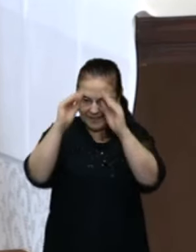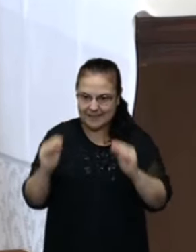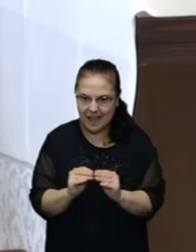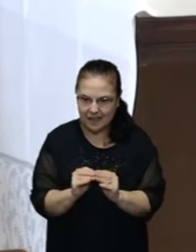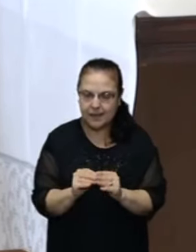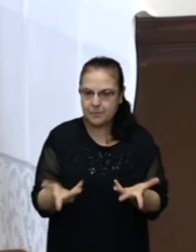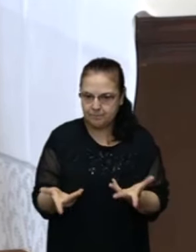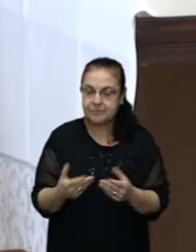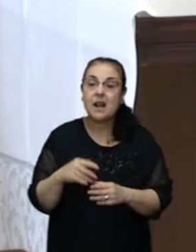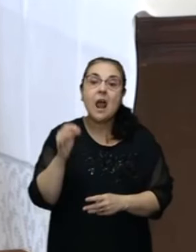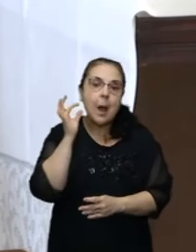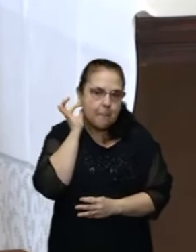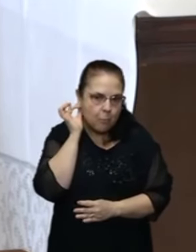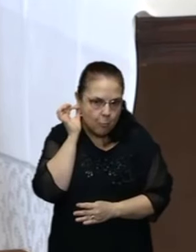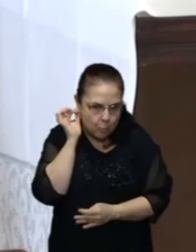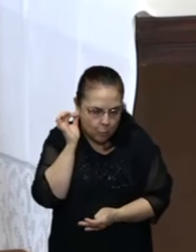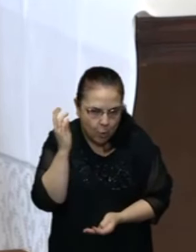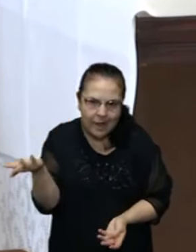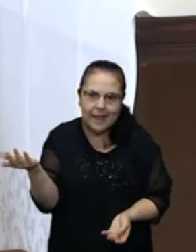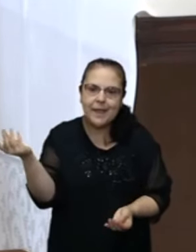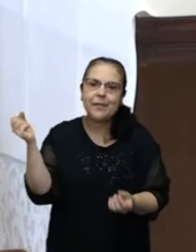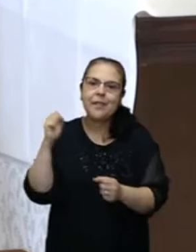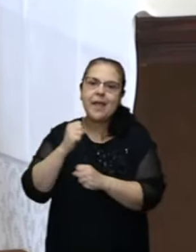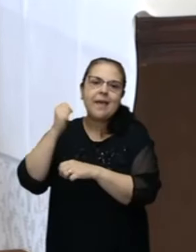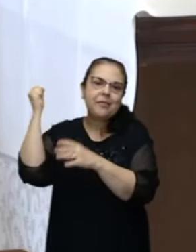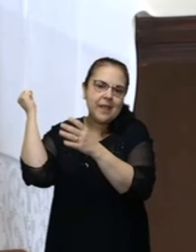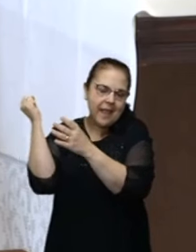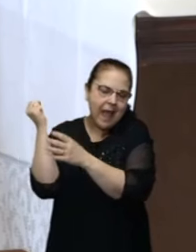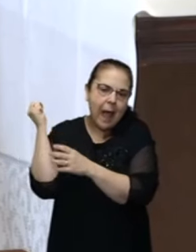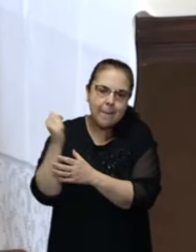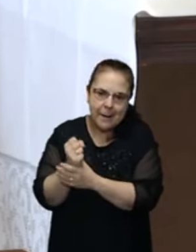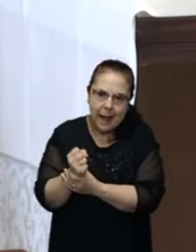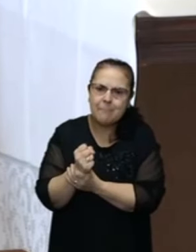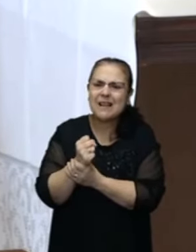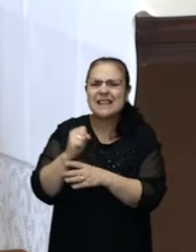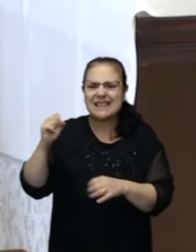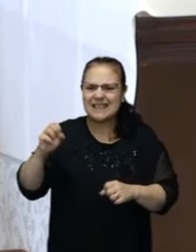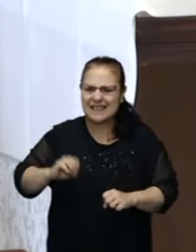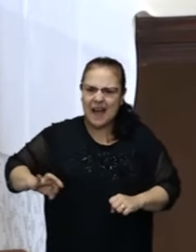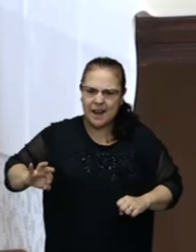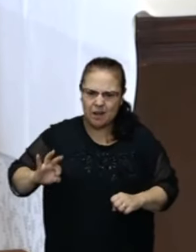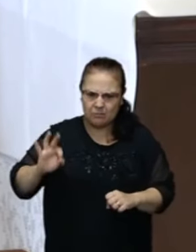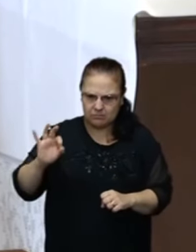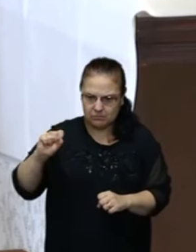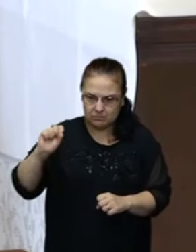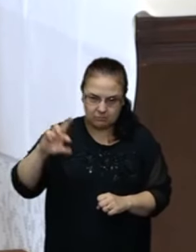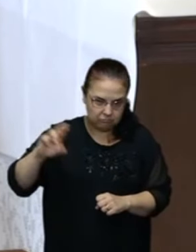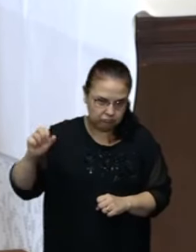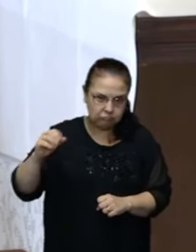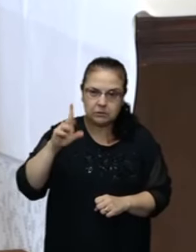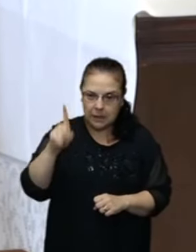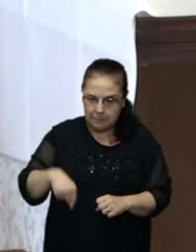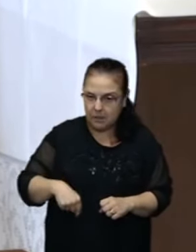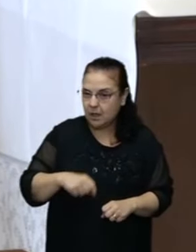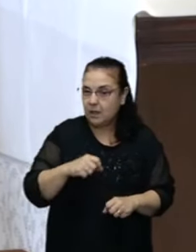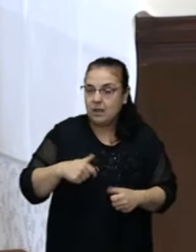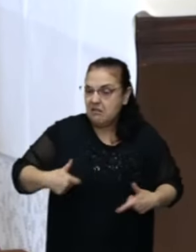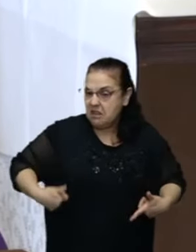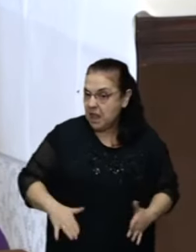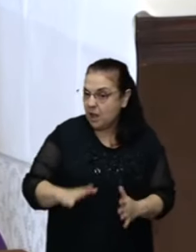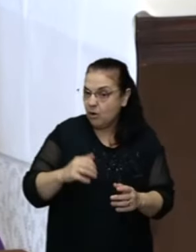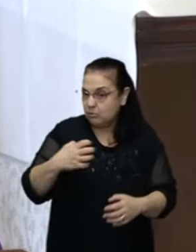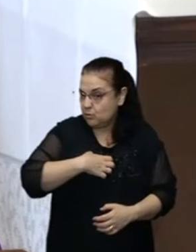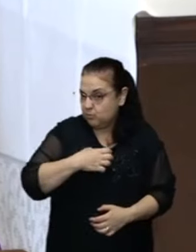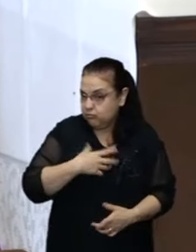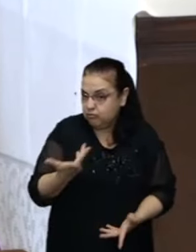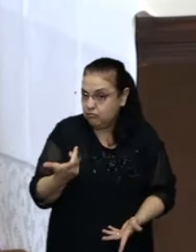La mujer de Abraham, Sara, también era ya estéril por su edad. Lo vemos en la primera lectura de